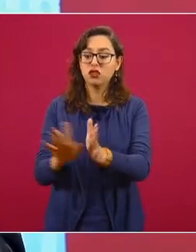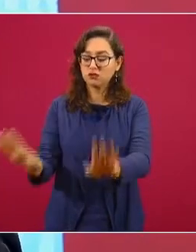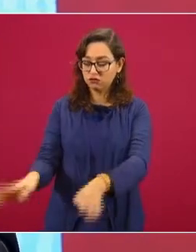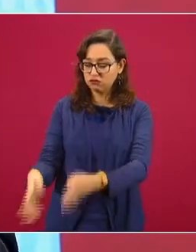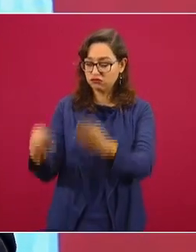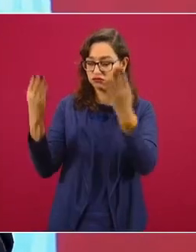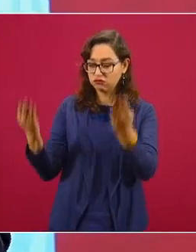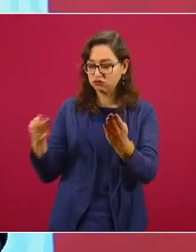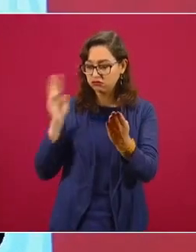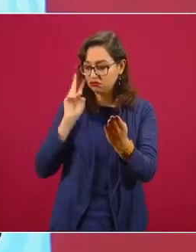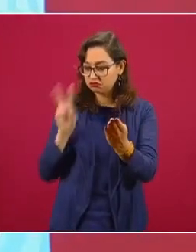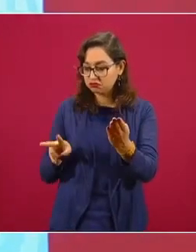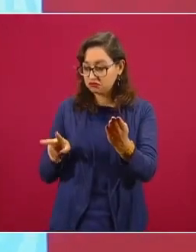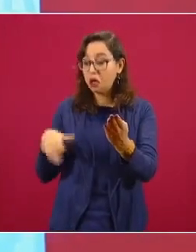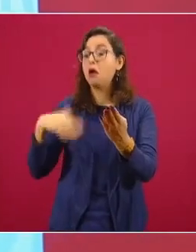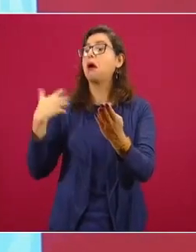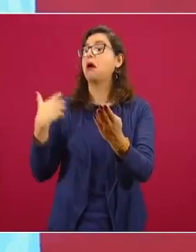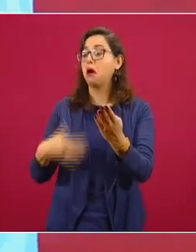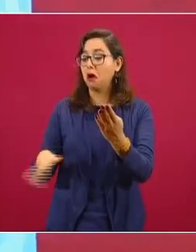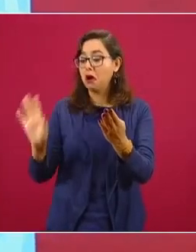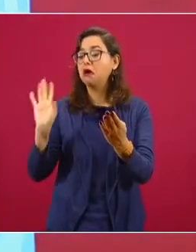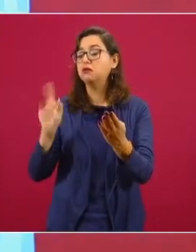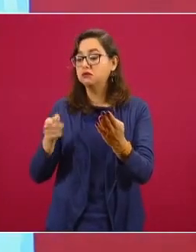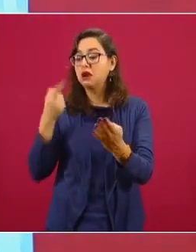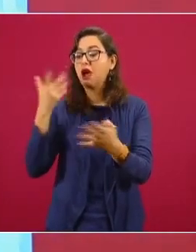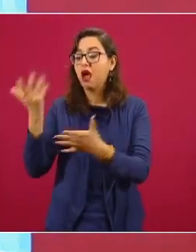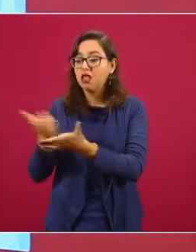porque era un presidente demócrata.